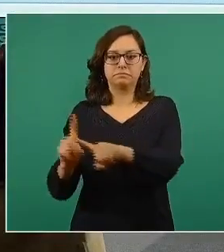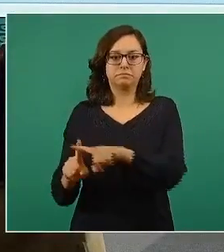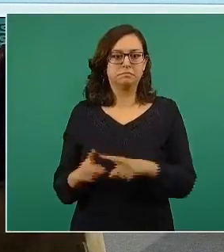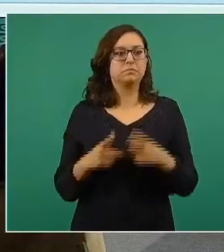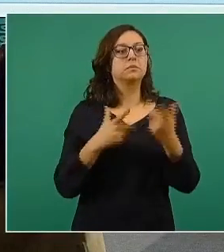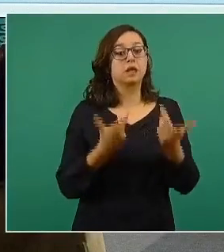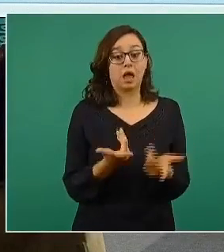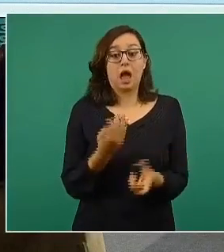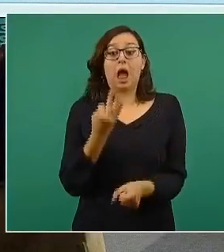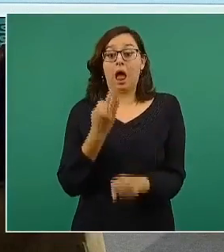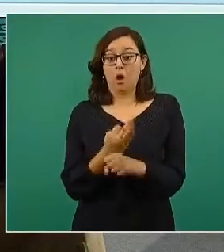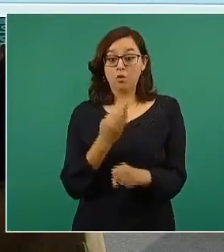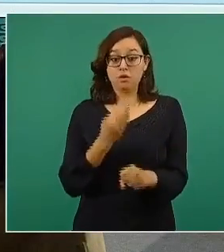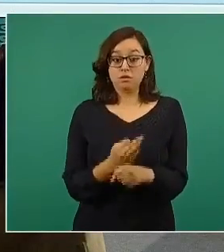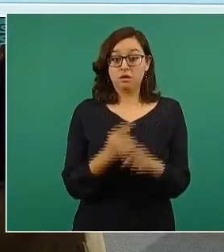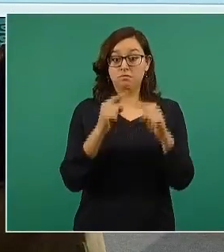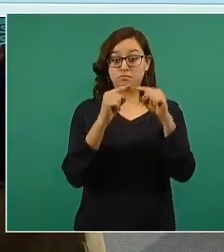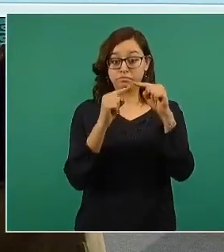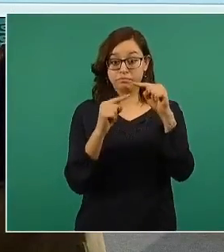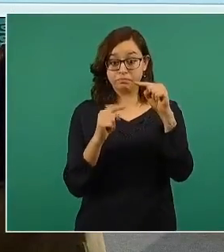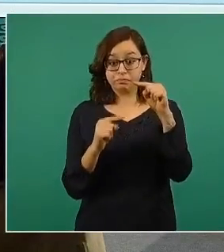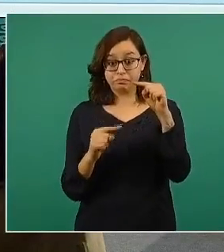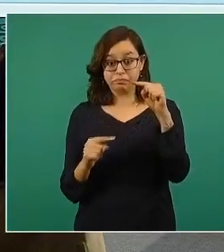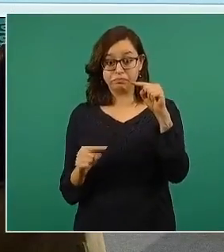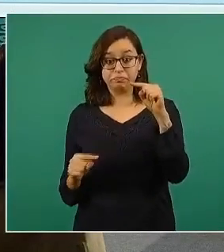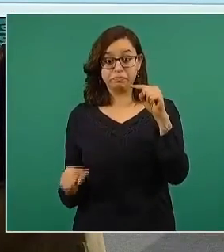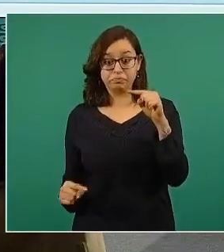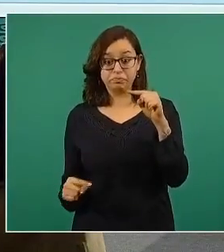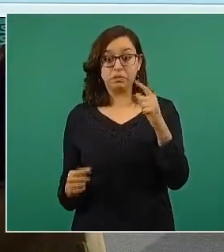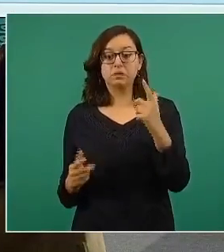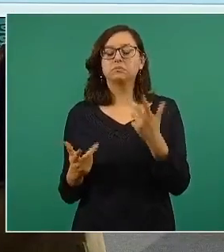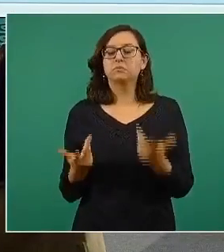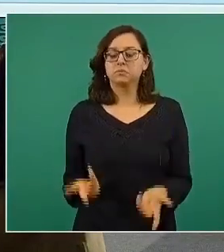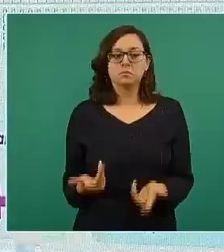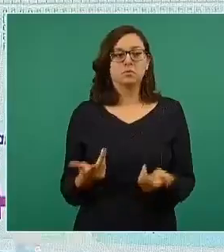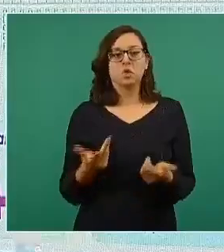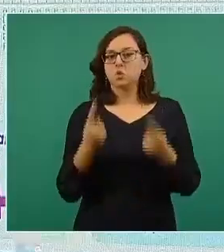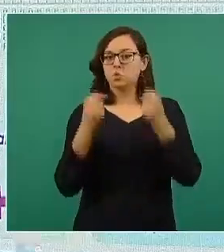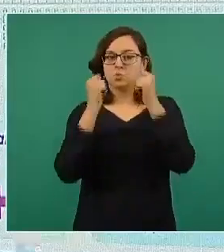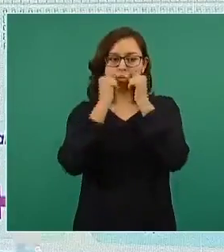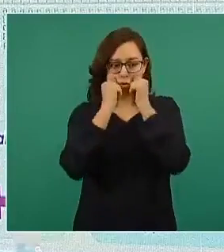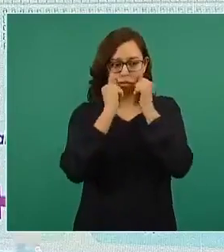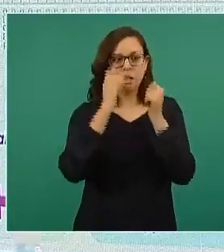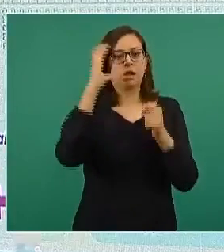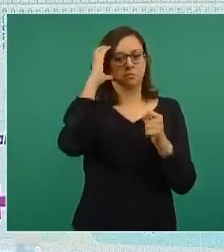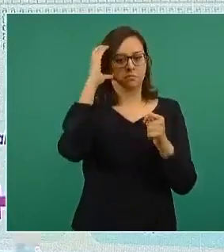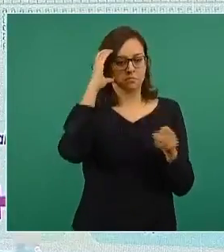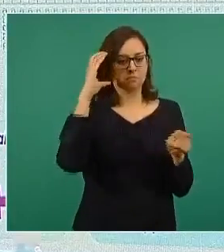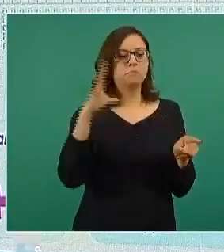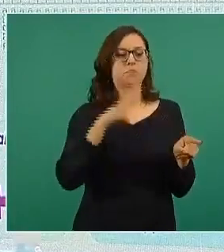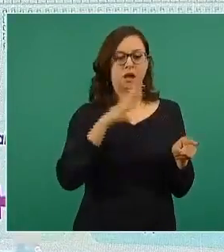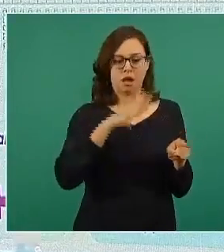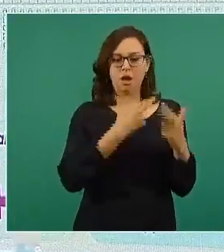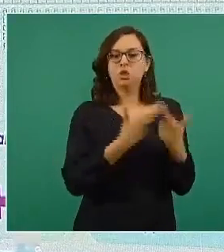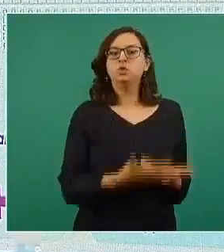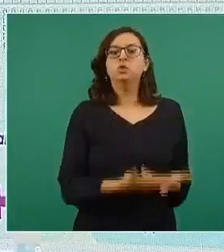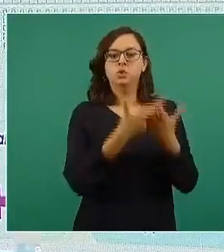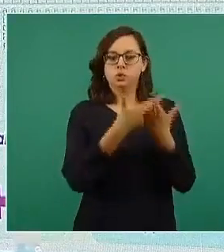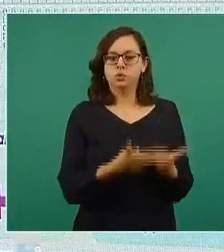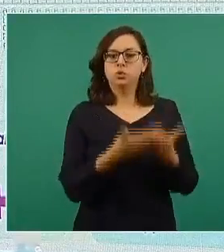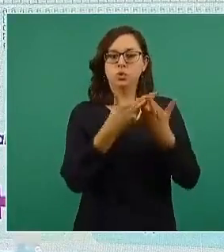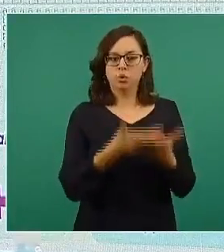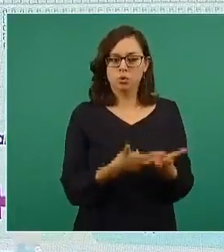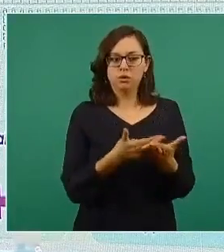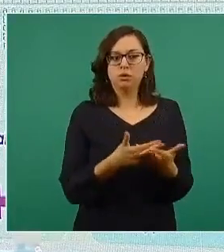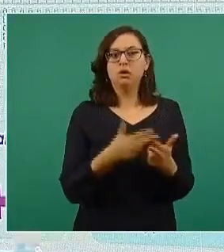un fenómeno parecido, siempre conservamos más camas de las que se están necesitando y vamos reduciendo solamente en la medida en